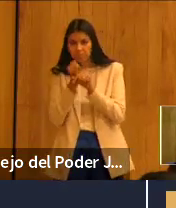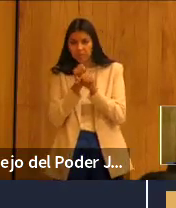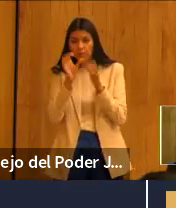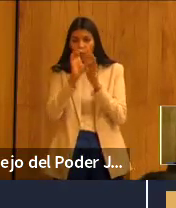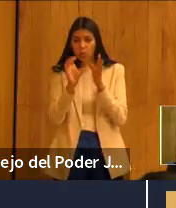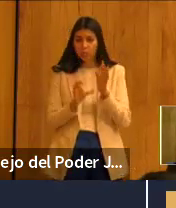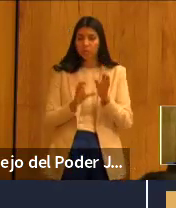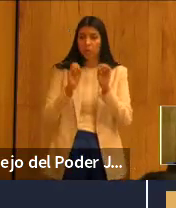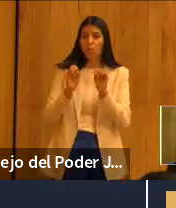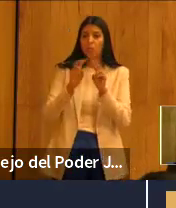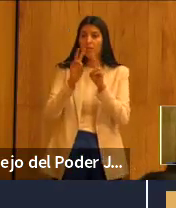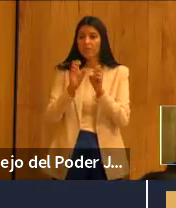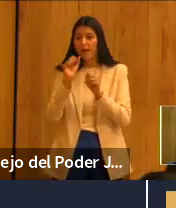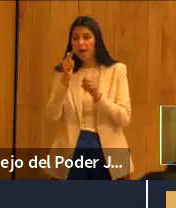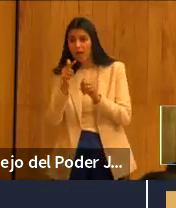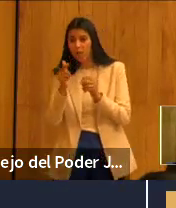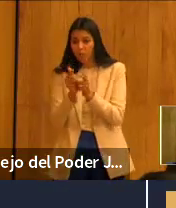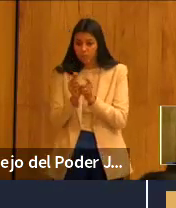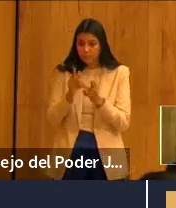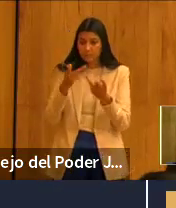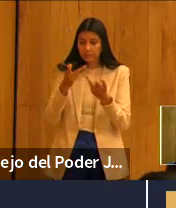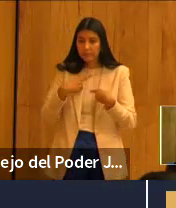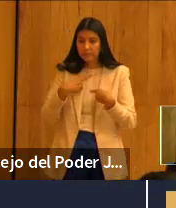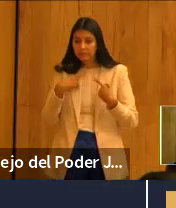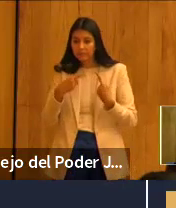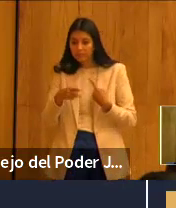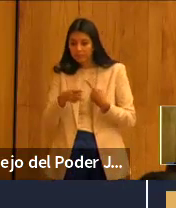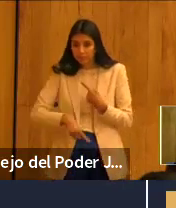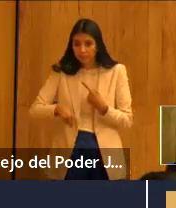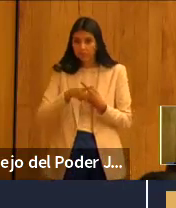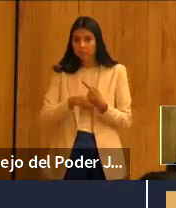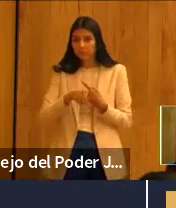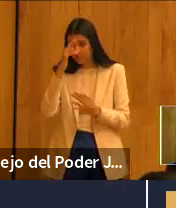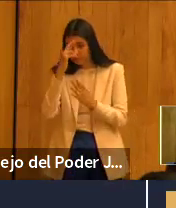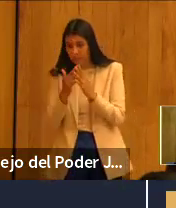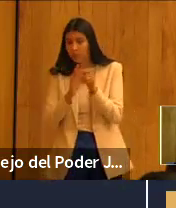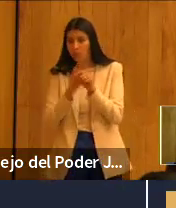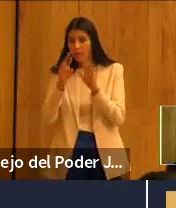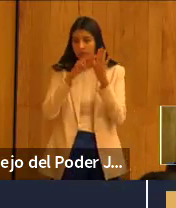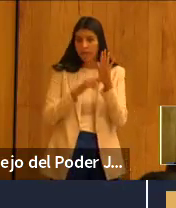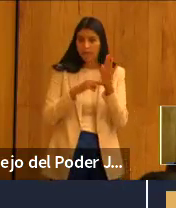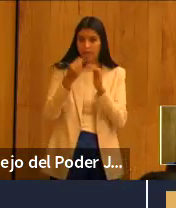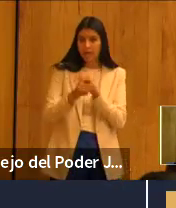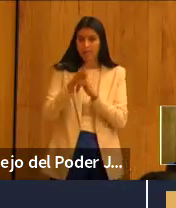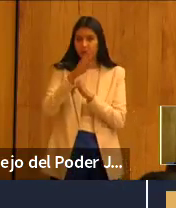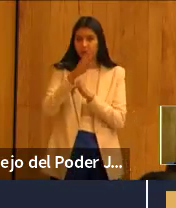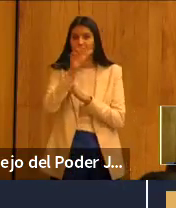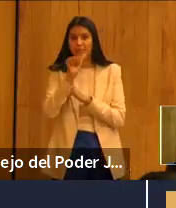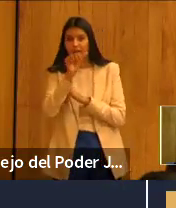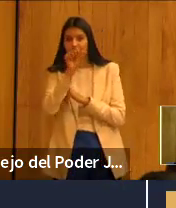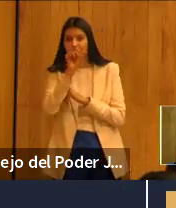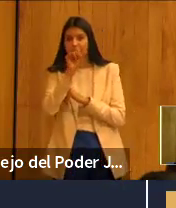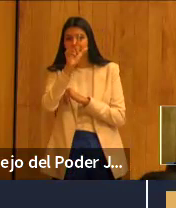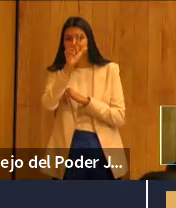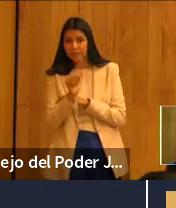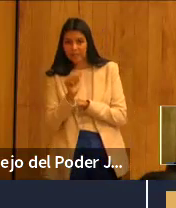condiciones de vulnerabilidad en términos de las reglas de Brasilia, porque esta sentencia está sustentada tanto